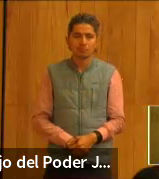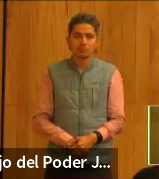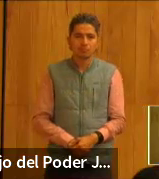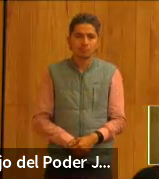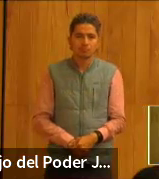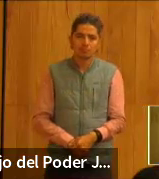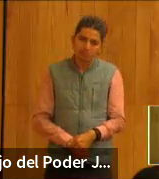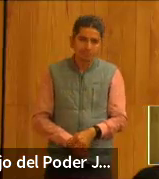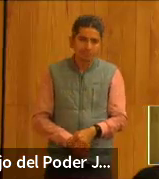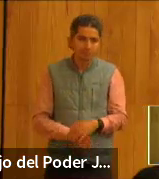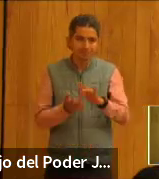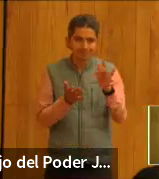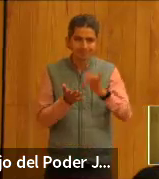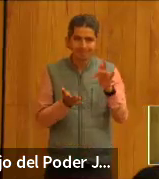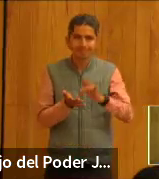Concluí. Gracias.